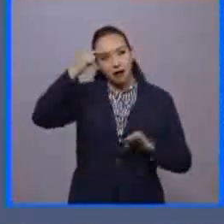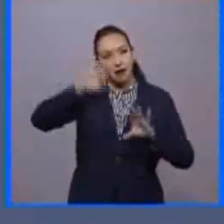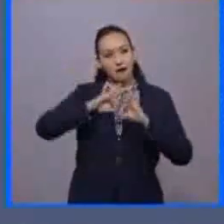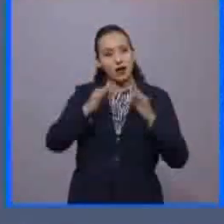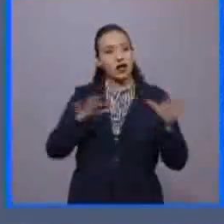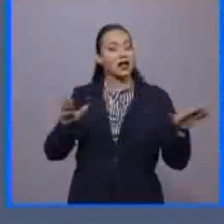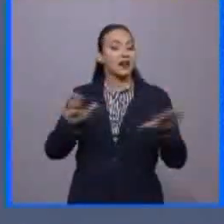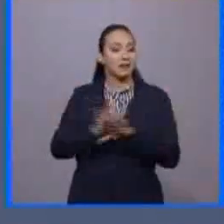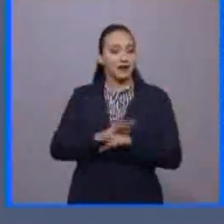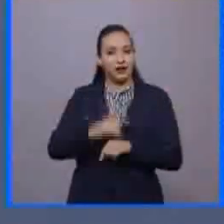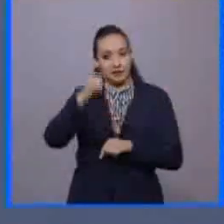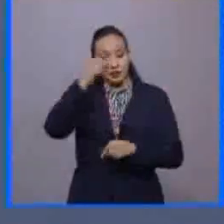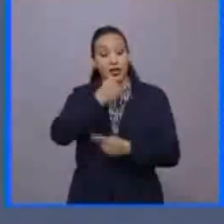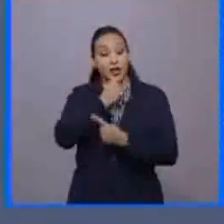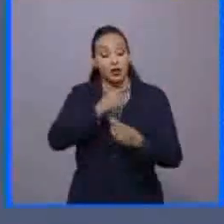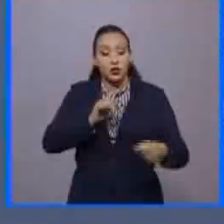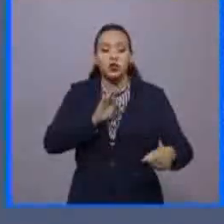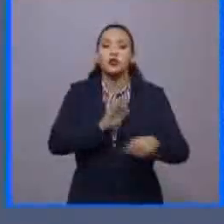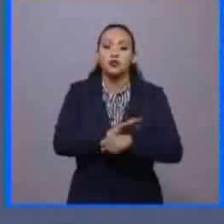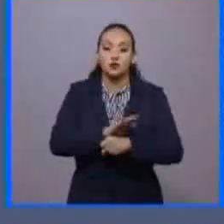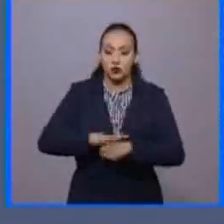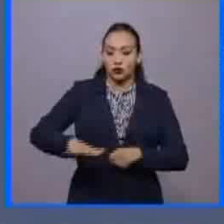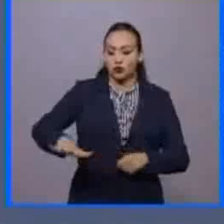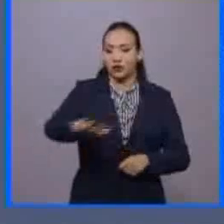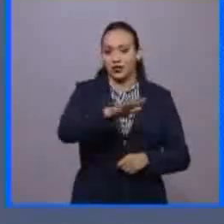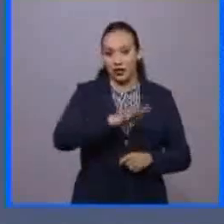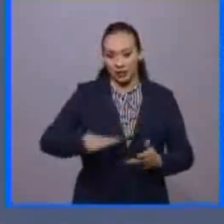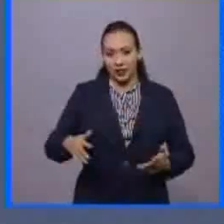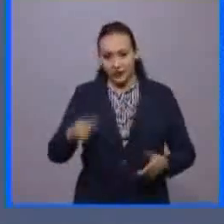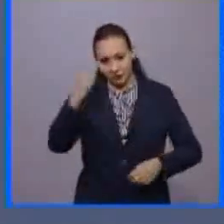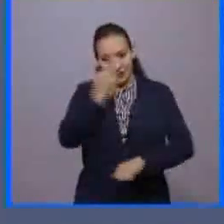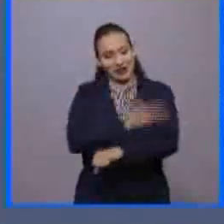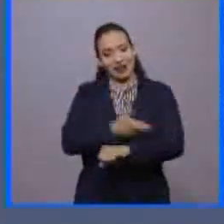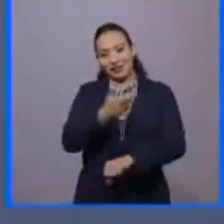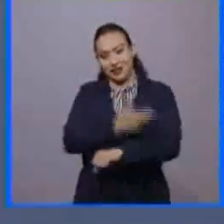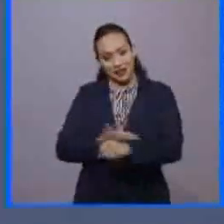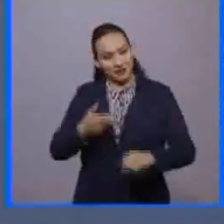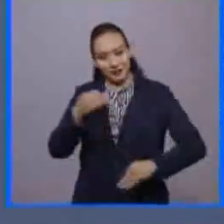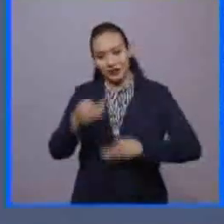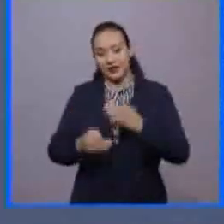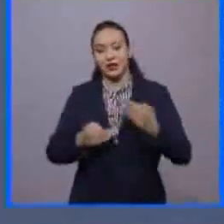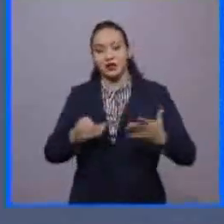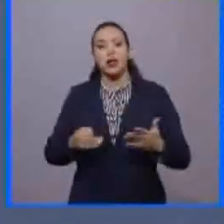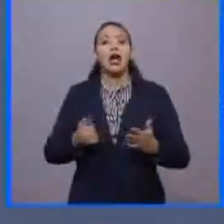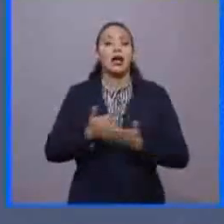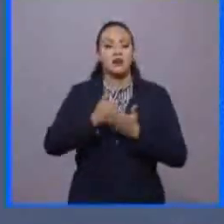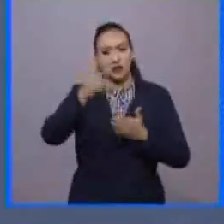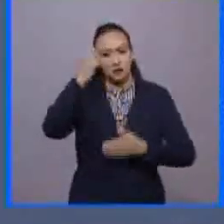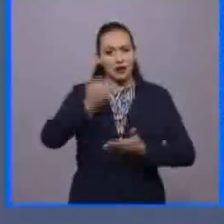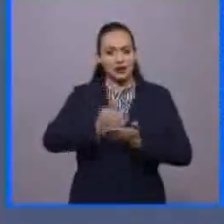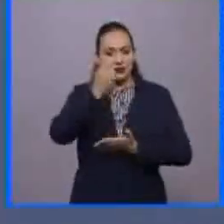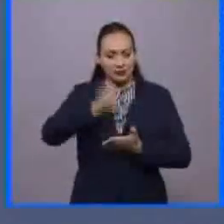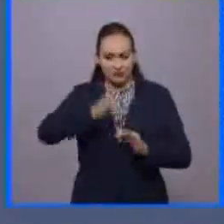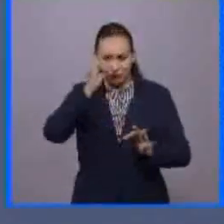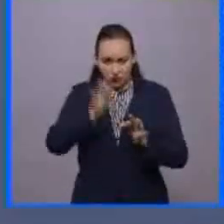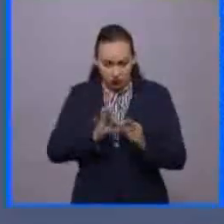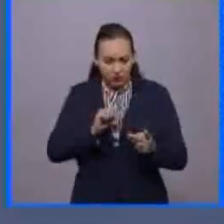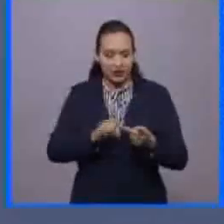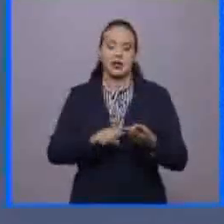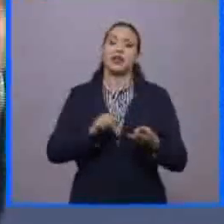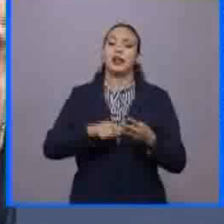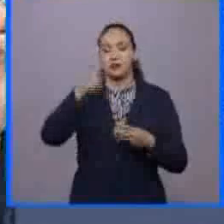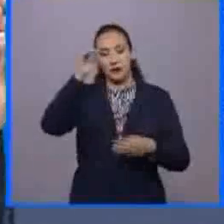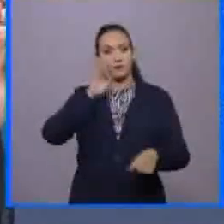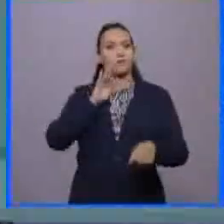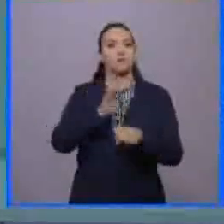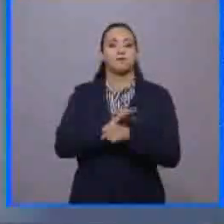más activamente a los niños como parte del diseño del litigio estratégico, de la solución de los casos, del cumplimiento de la sentencia, sin descuidar